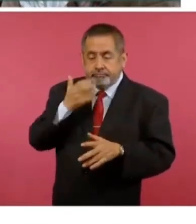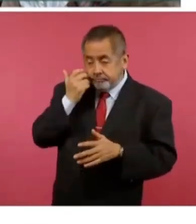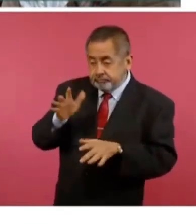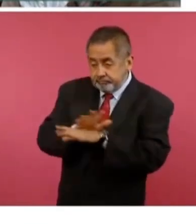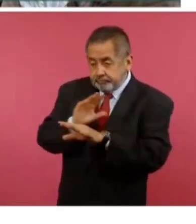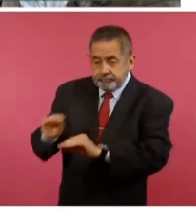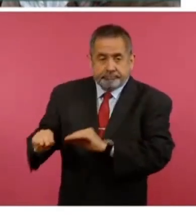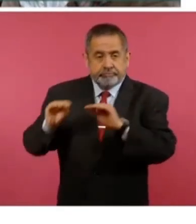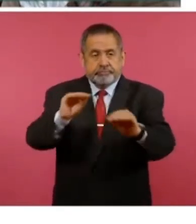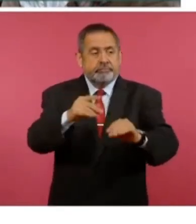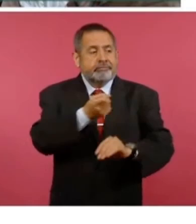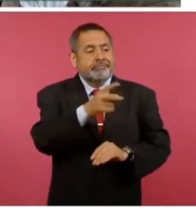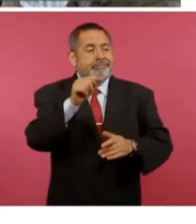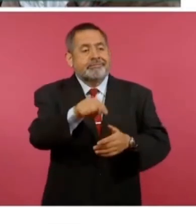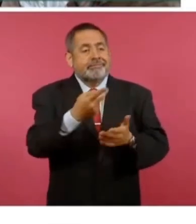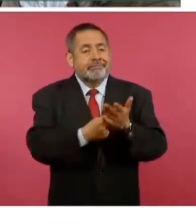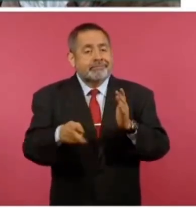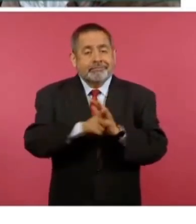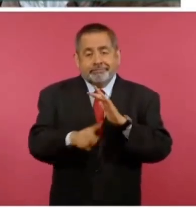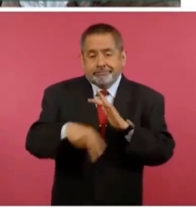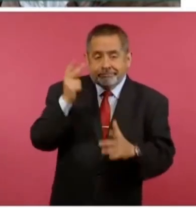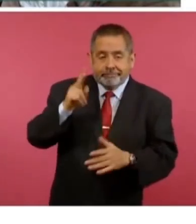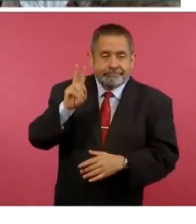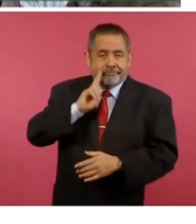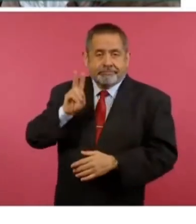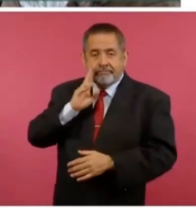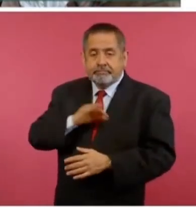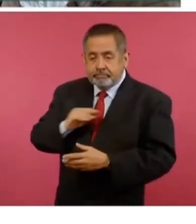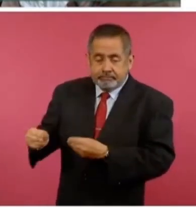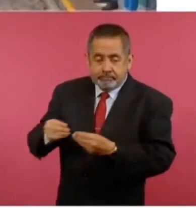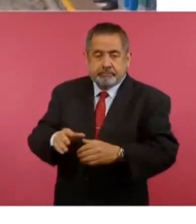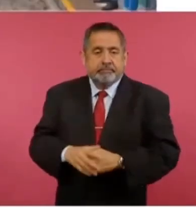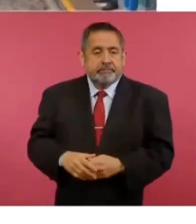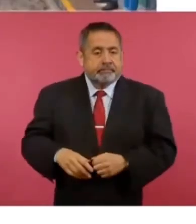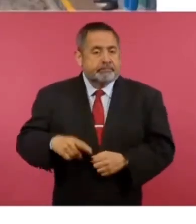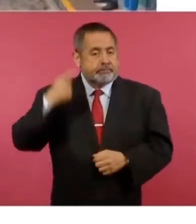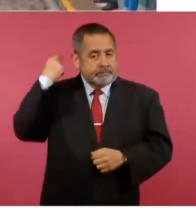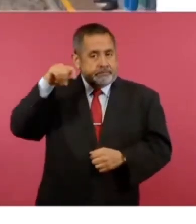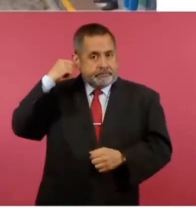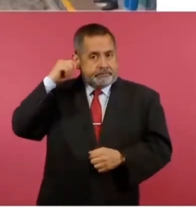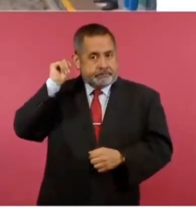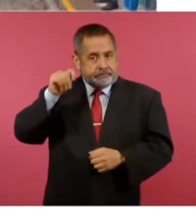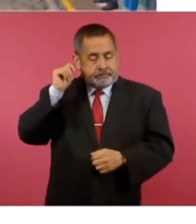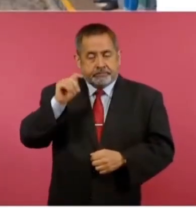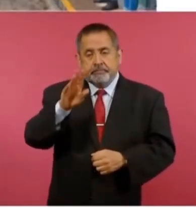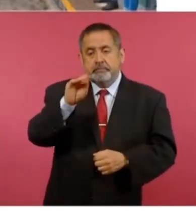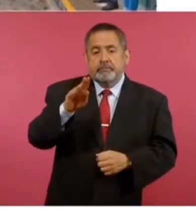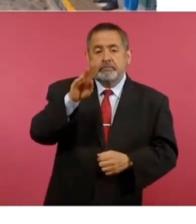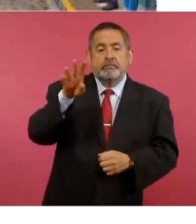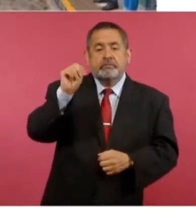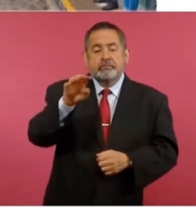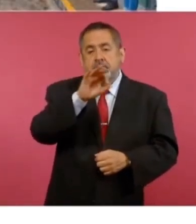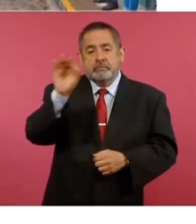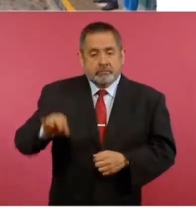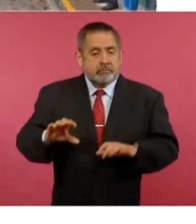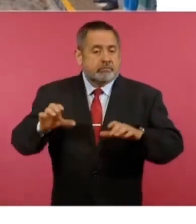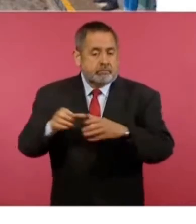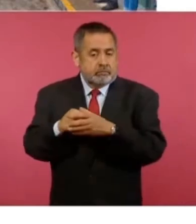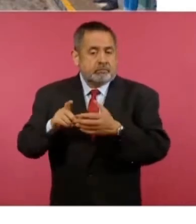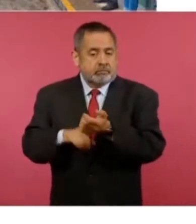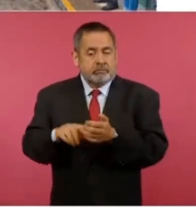que todavía no han sido ocupadas. En el caso de Tabasco se han instalado el 99% de los comités